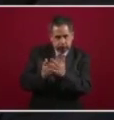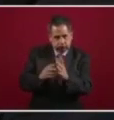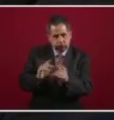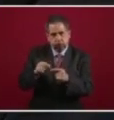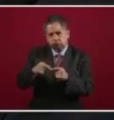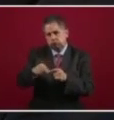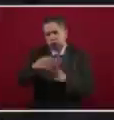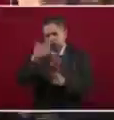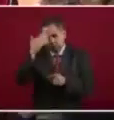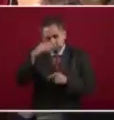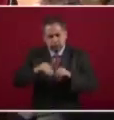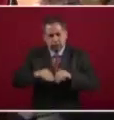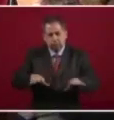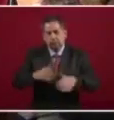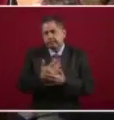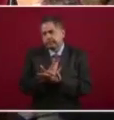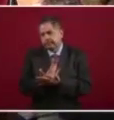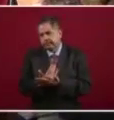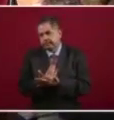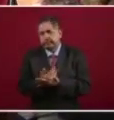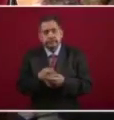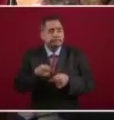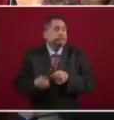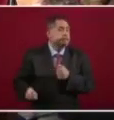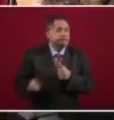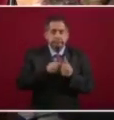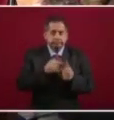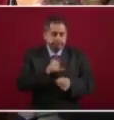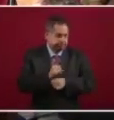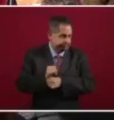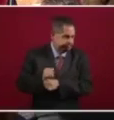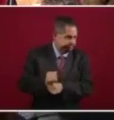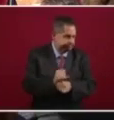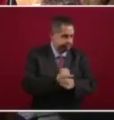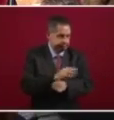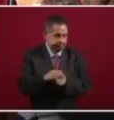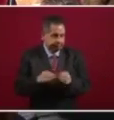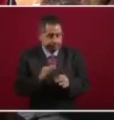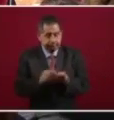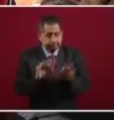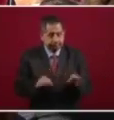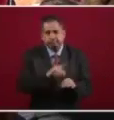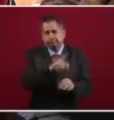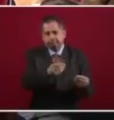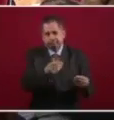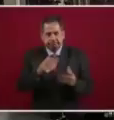saber una vez que se terminen las investigaciones.